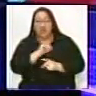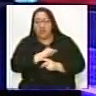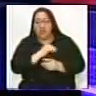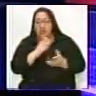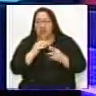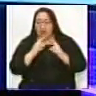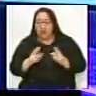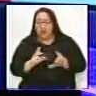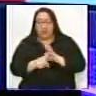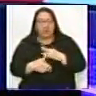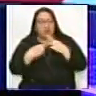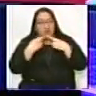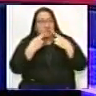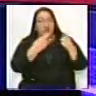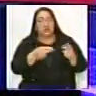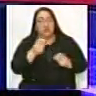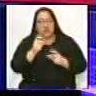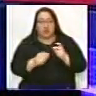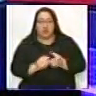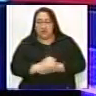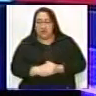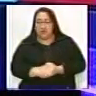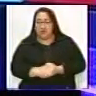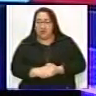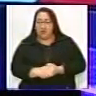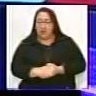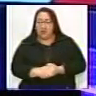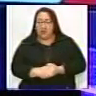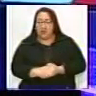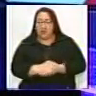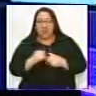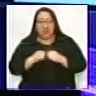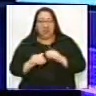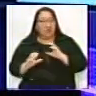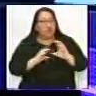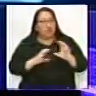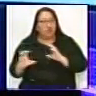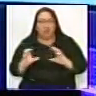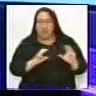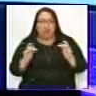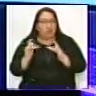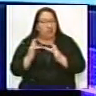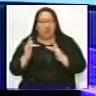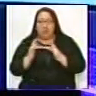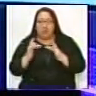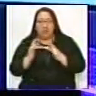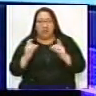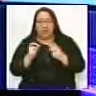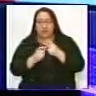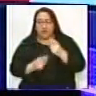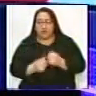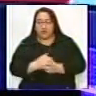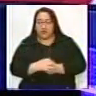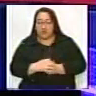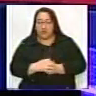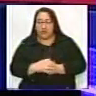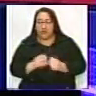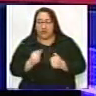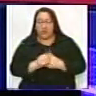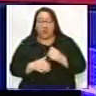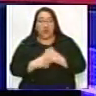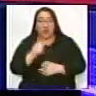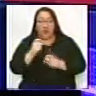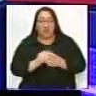una respuesta y se los comunica. Hay una permanente comunicación de la congresista con